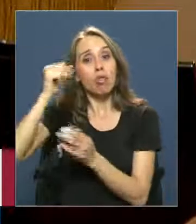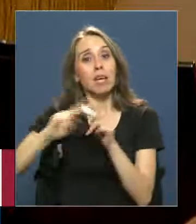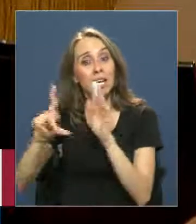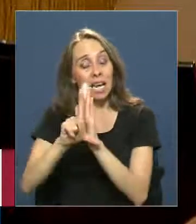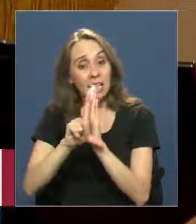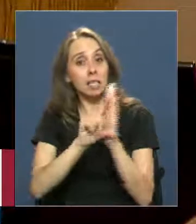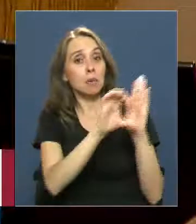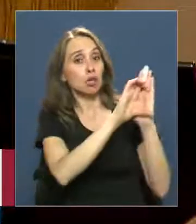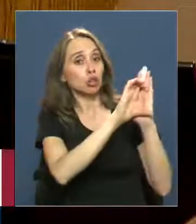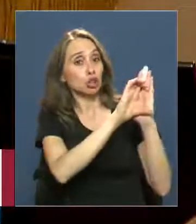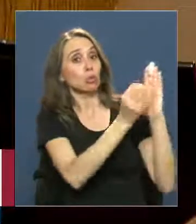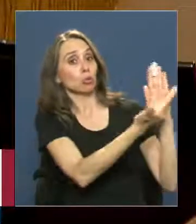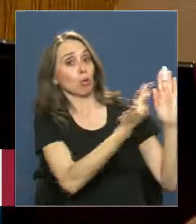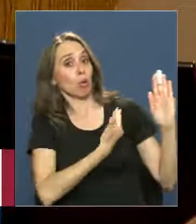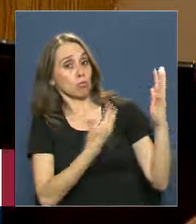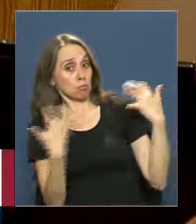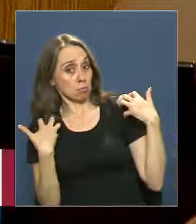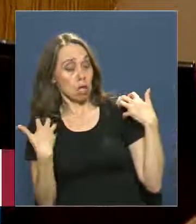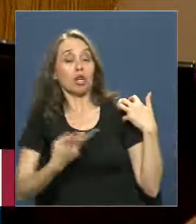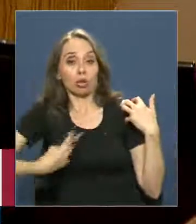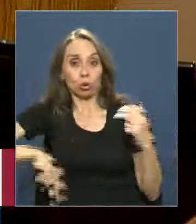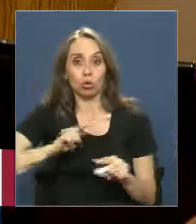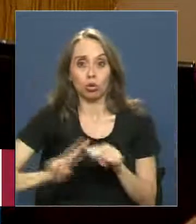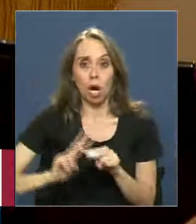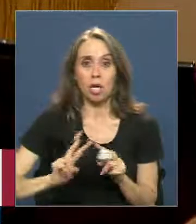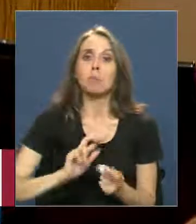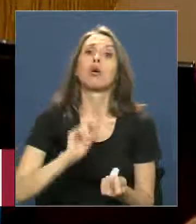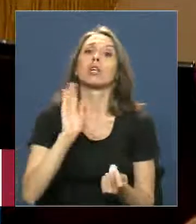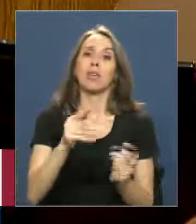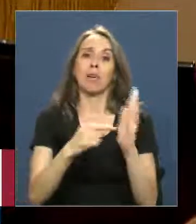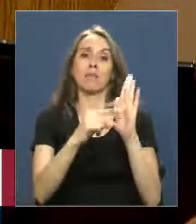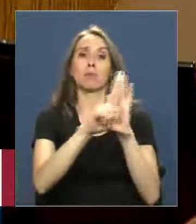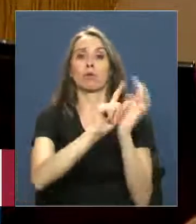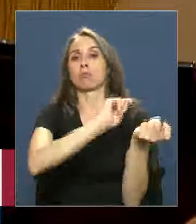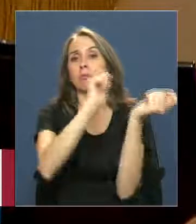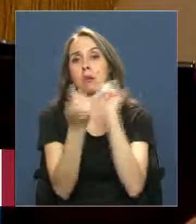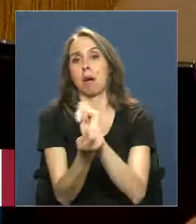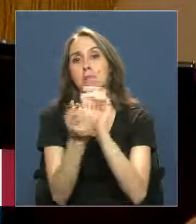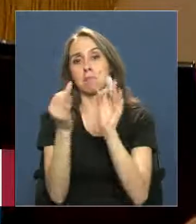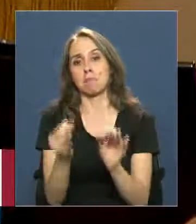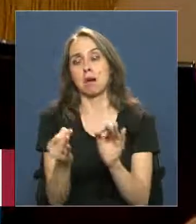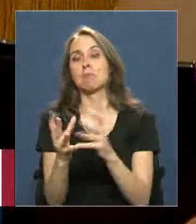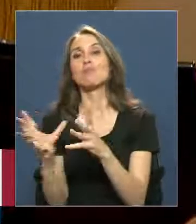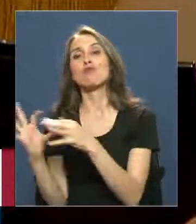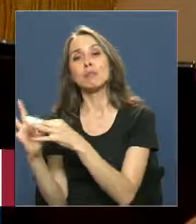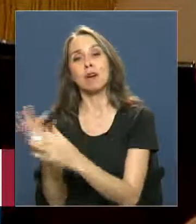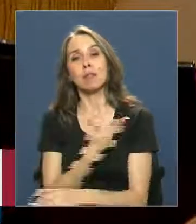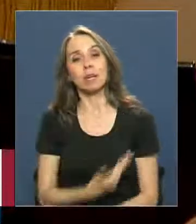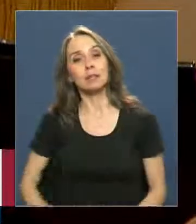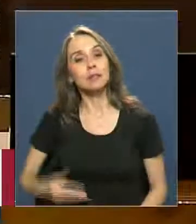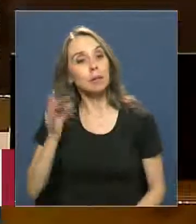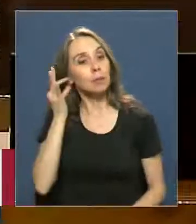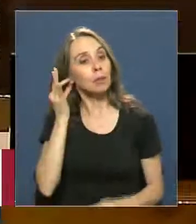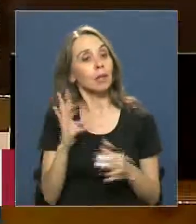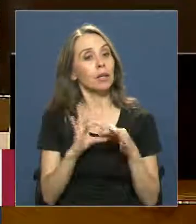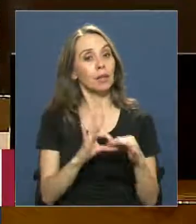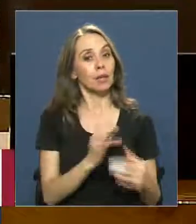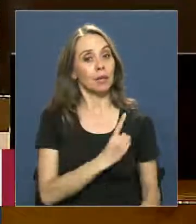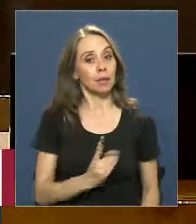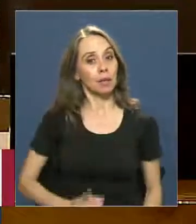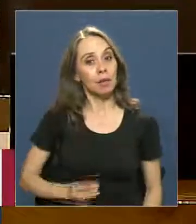la Constitución, que tenemos que cambiar definitivamente. Muchas gracias, Presidenta. Gracias, diputado Amaro